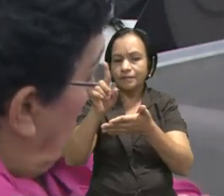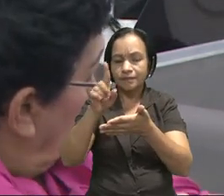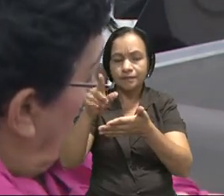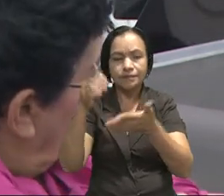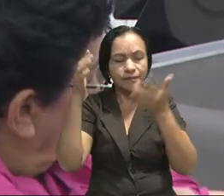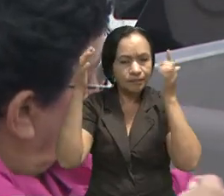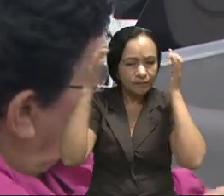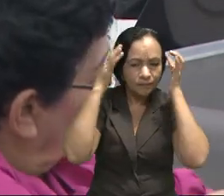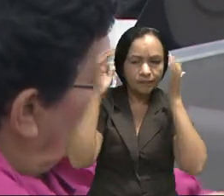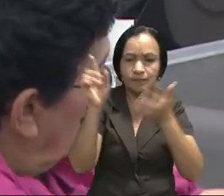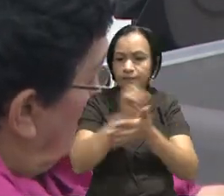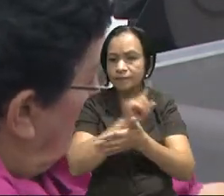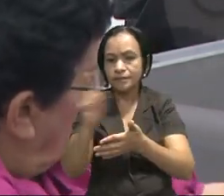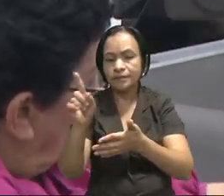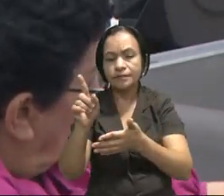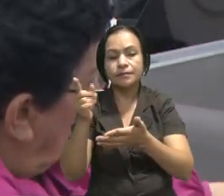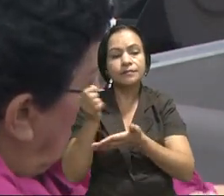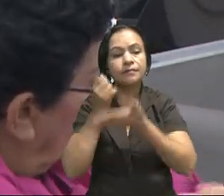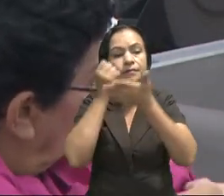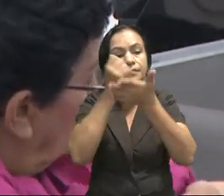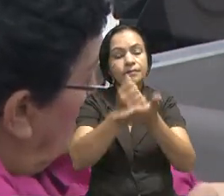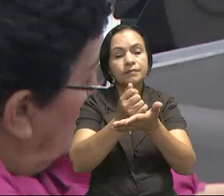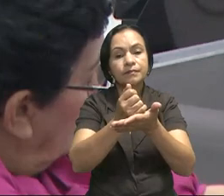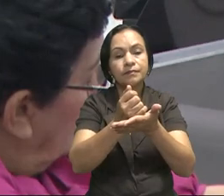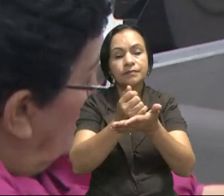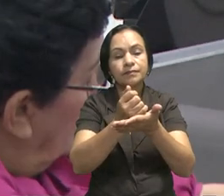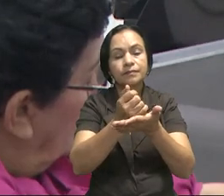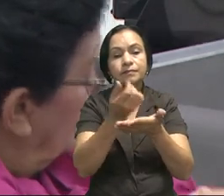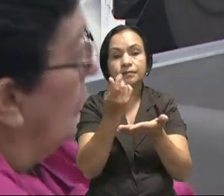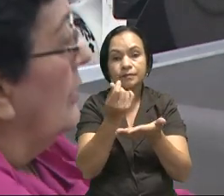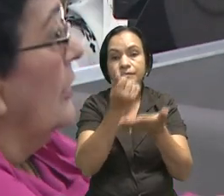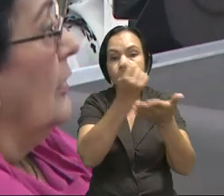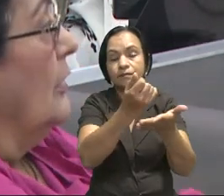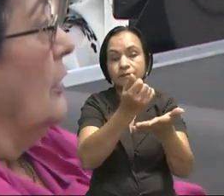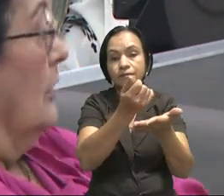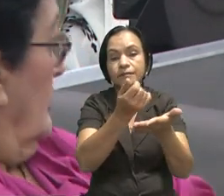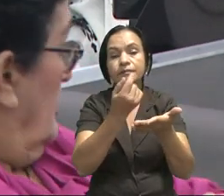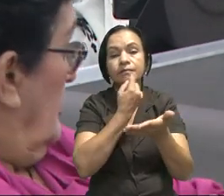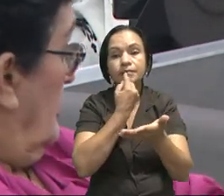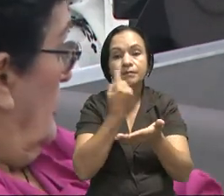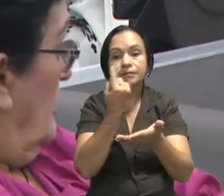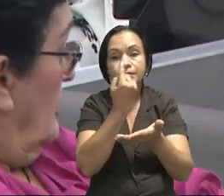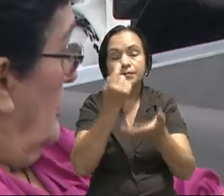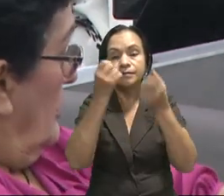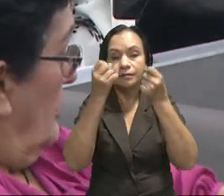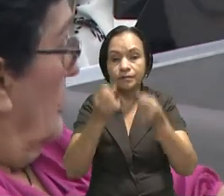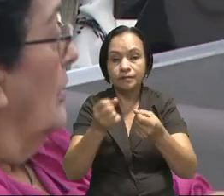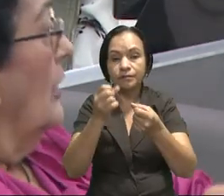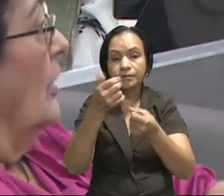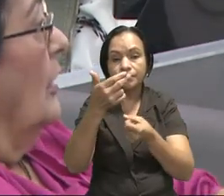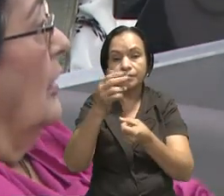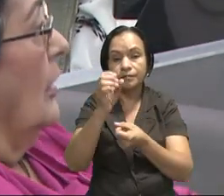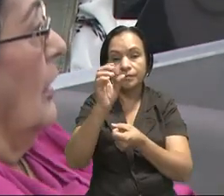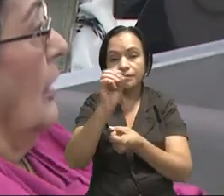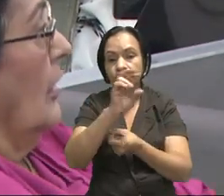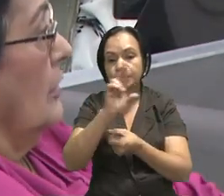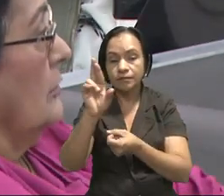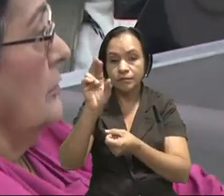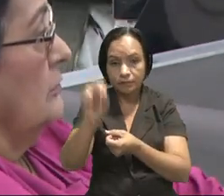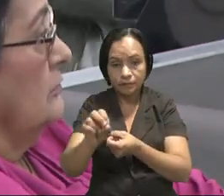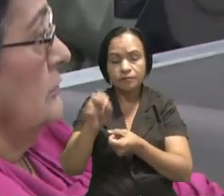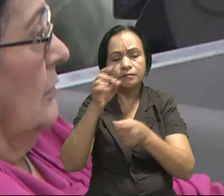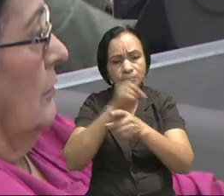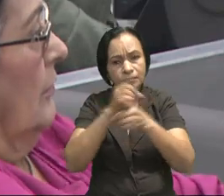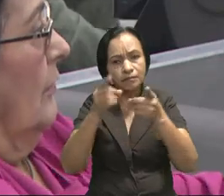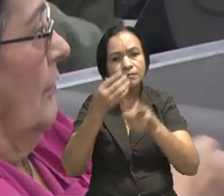ninguna preocupación, a favor del otorgamiento de la pensión de gracia al Chocorrón Buitrago, porque se